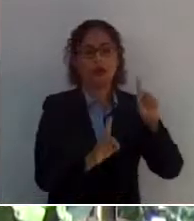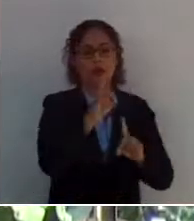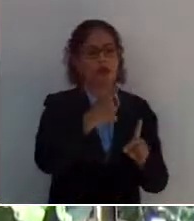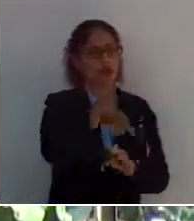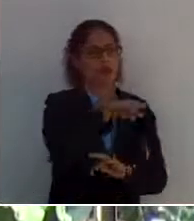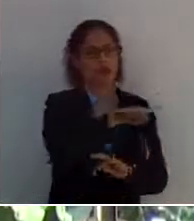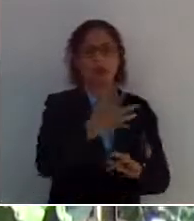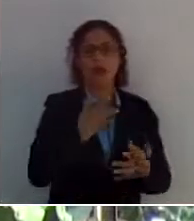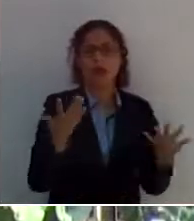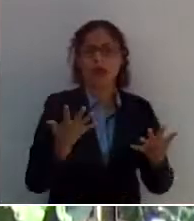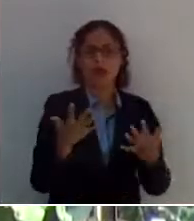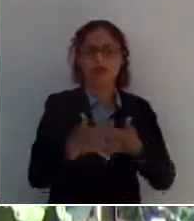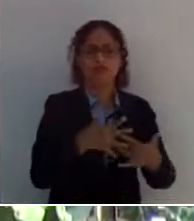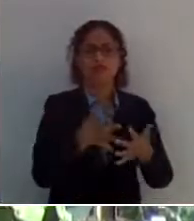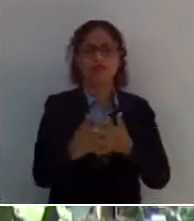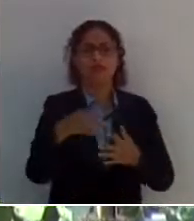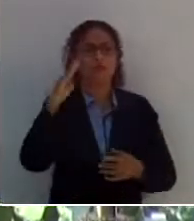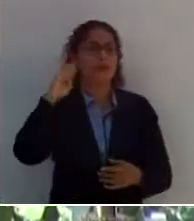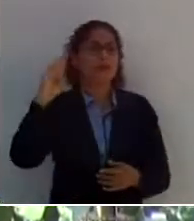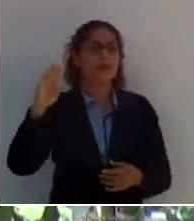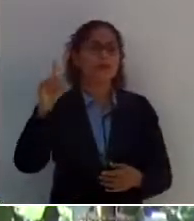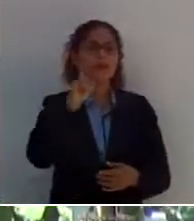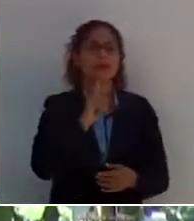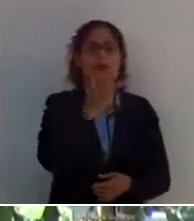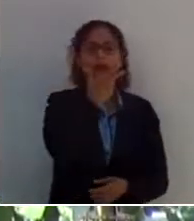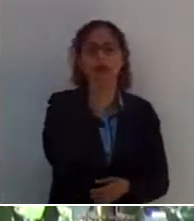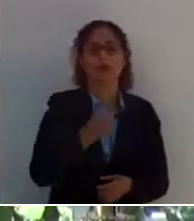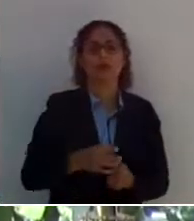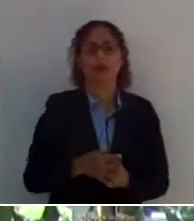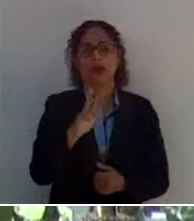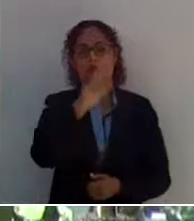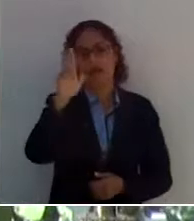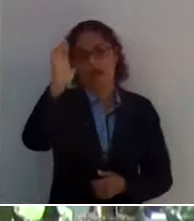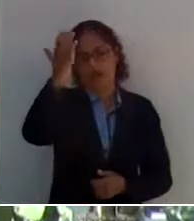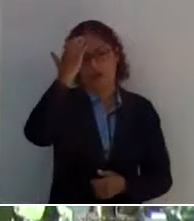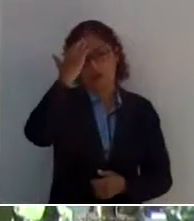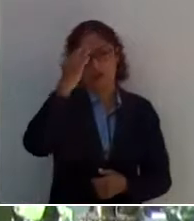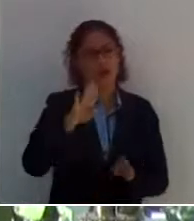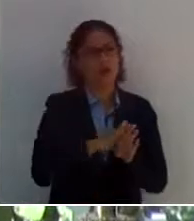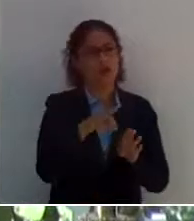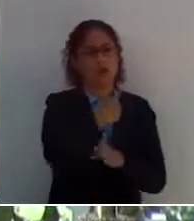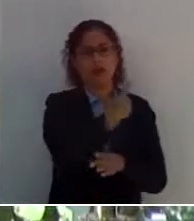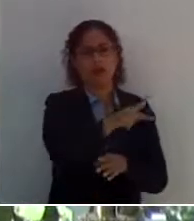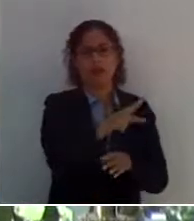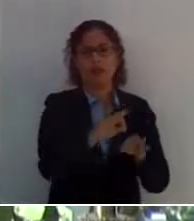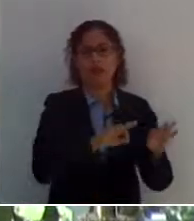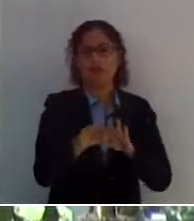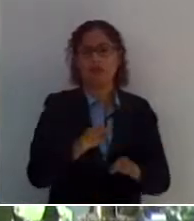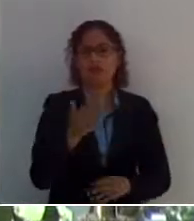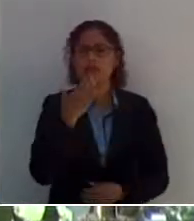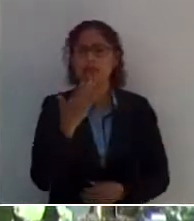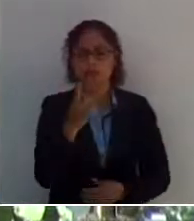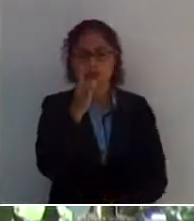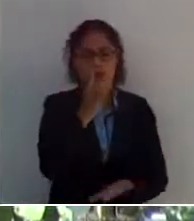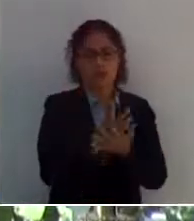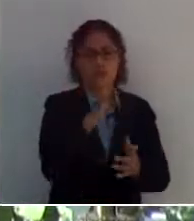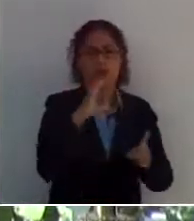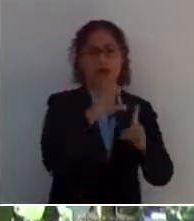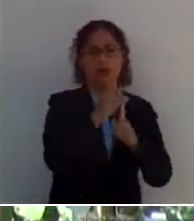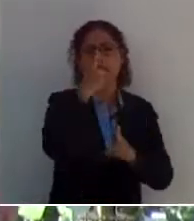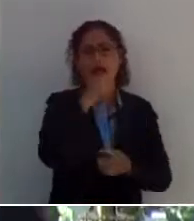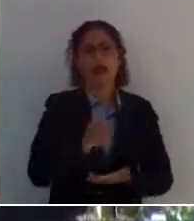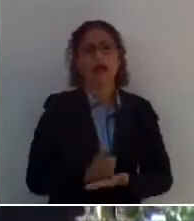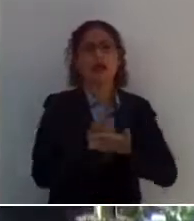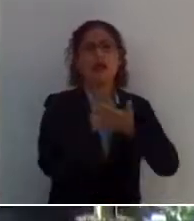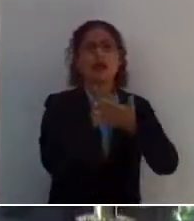hecho a favor de las y los michoacanos, quienes reconocen su noble actuar, donde el objetivo único ha sido ayudar en